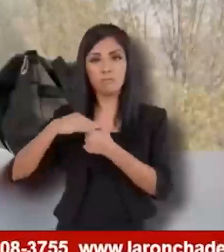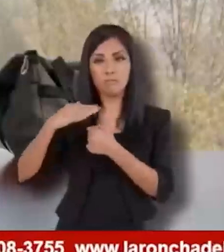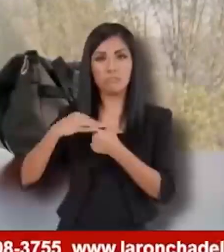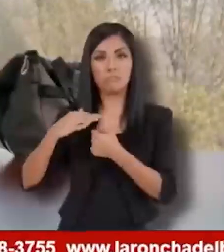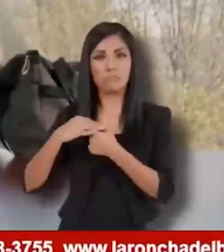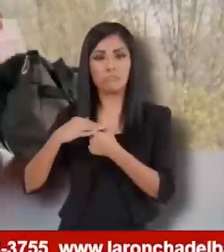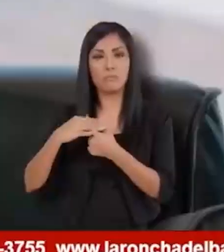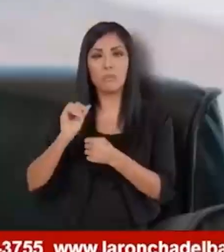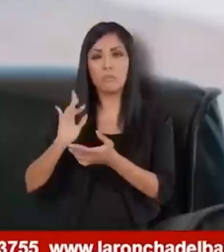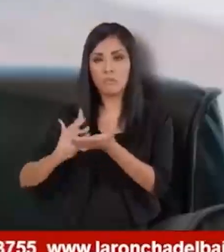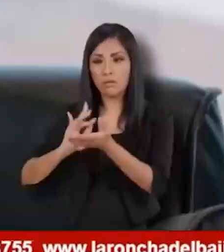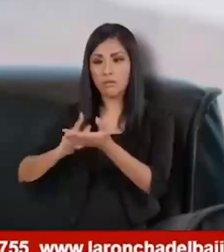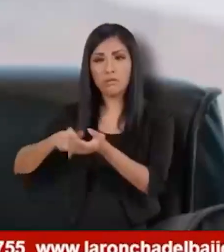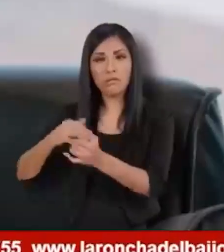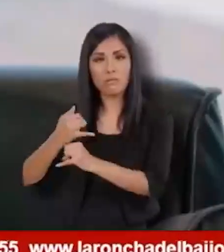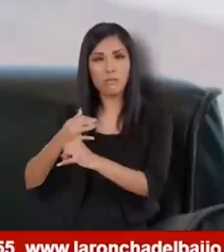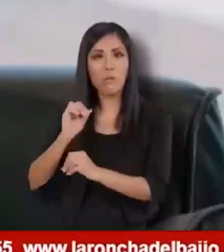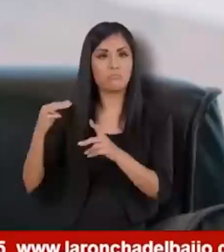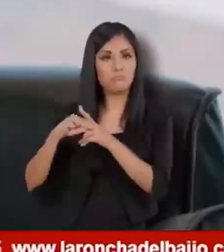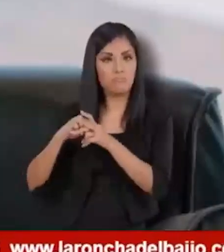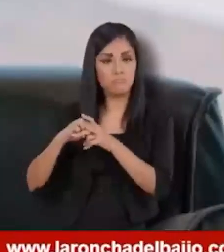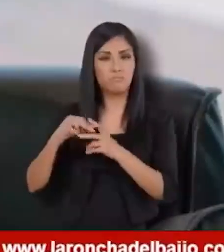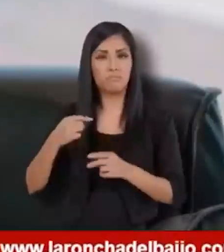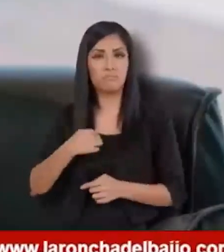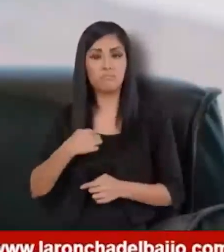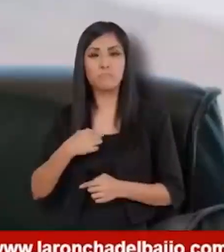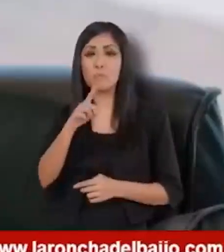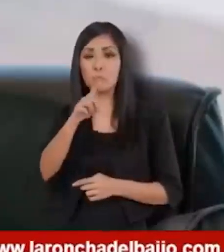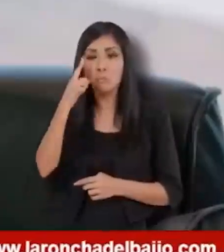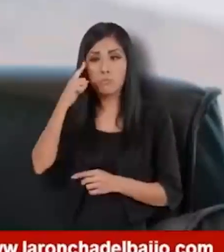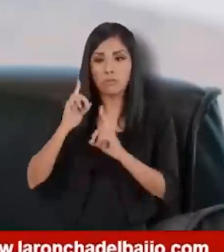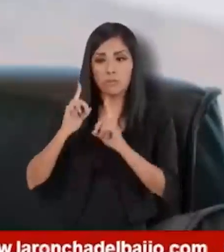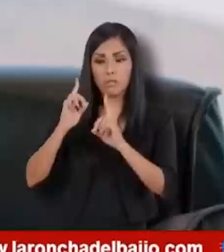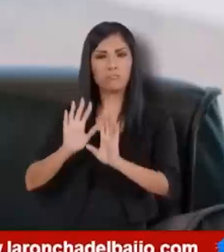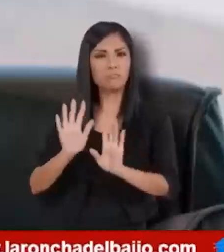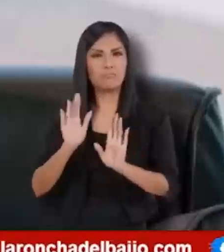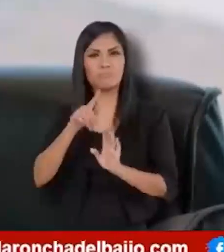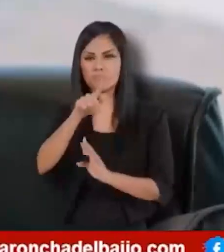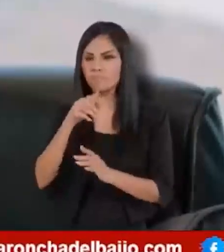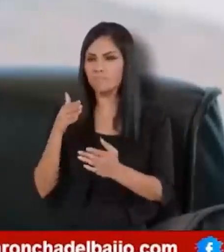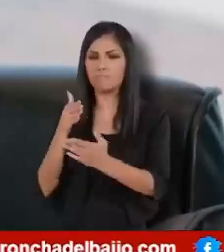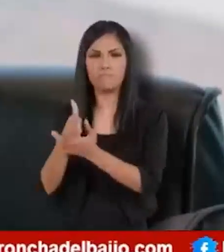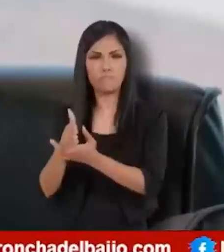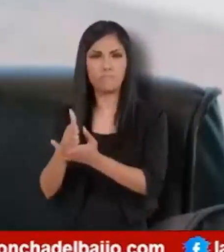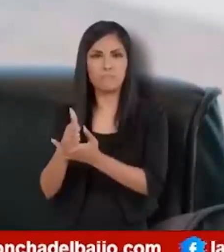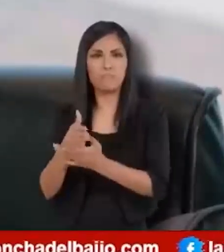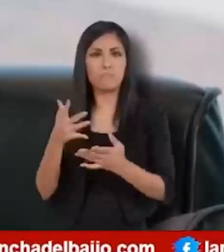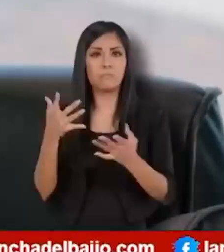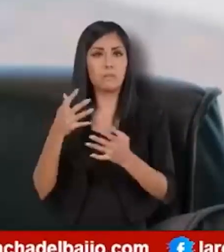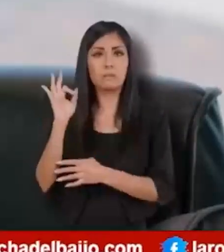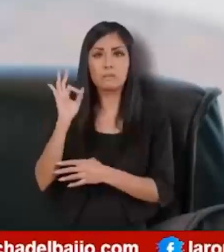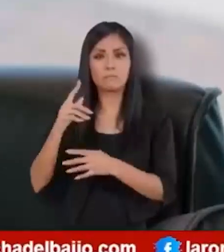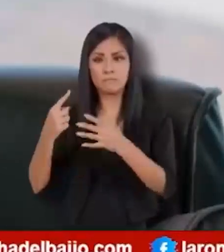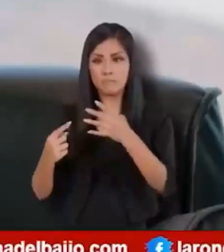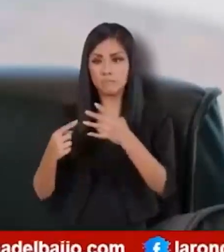comisiones para el periodo de 7 de octubre de 2024 al 30 de septiembre de 2027 quedó de la